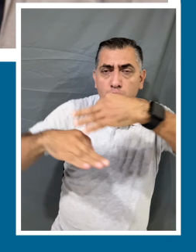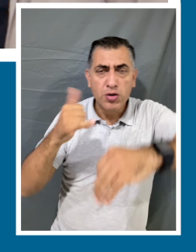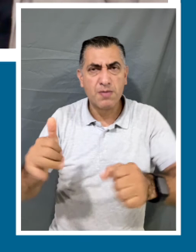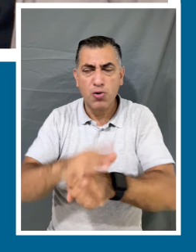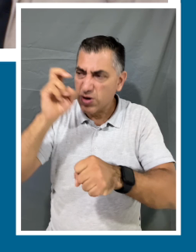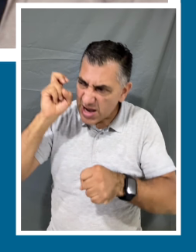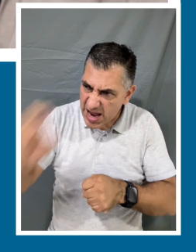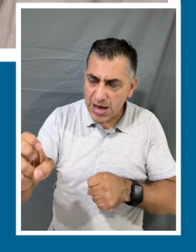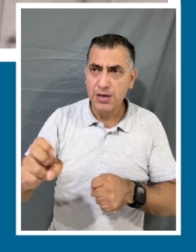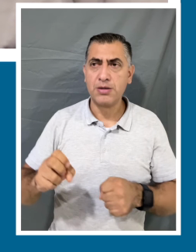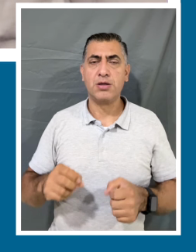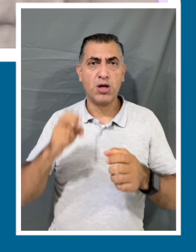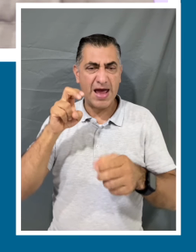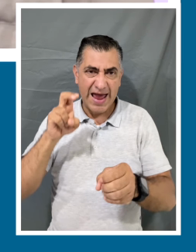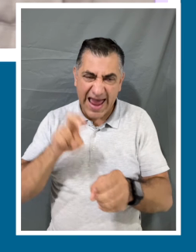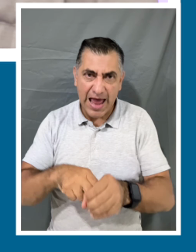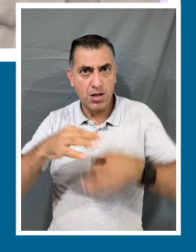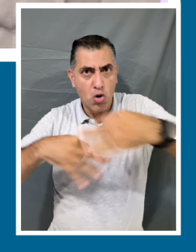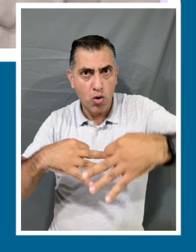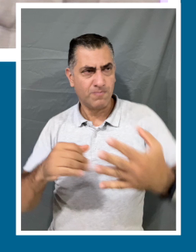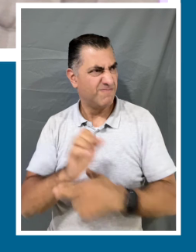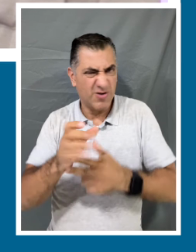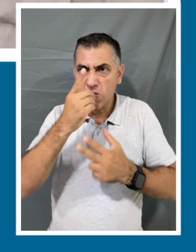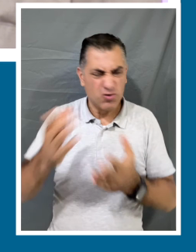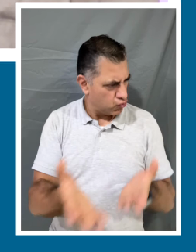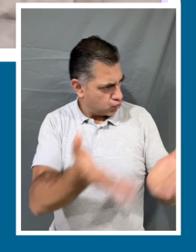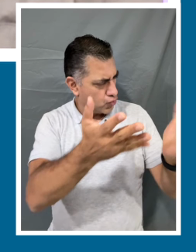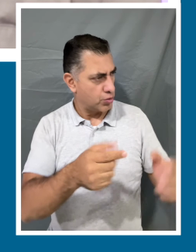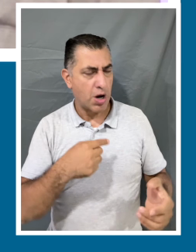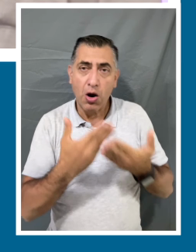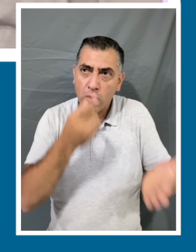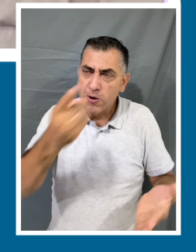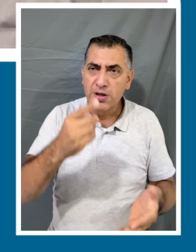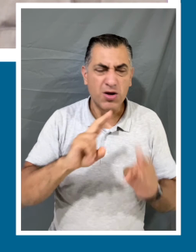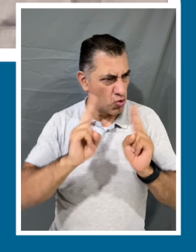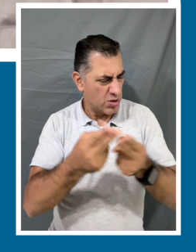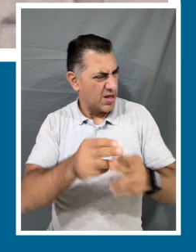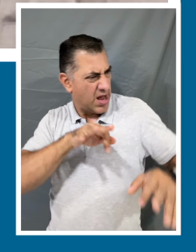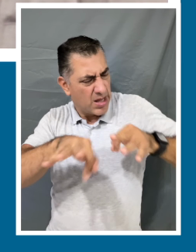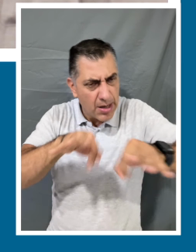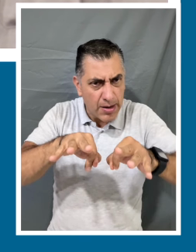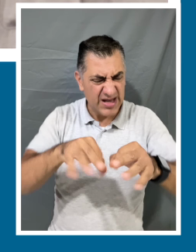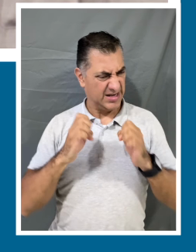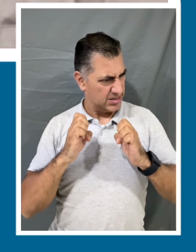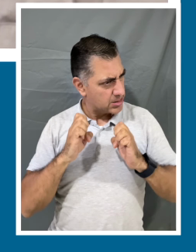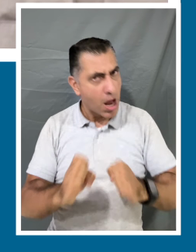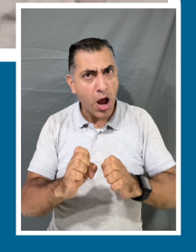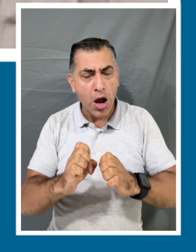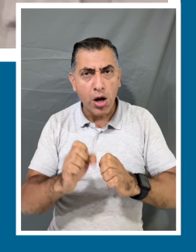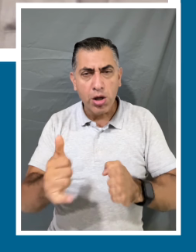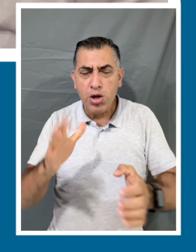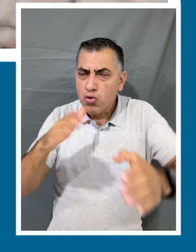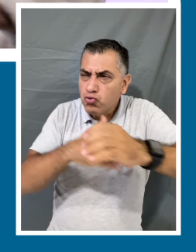y por medio de todos y en todos Entonces nos dice esfuércense yo te quiero decir algo la unidad se trabaja se mantiene